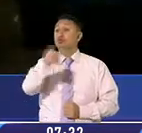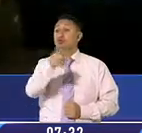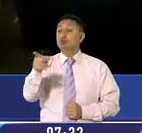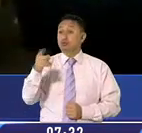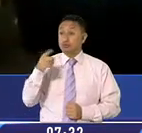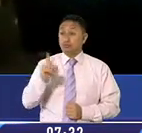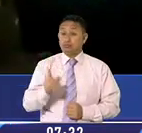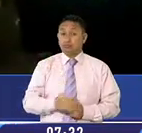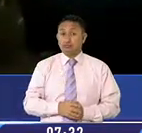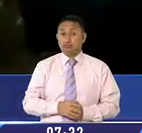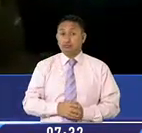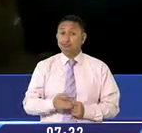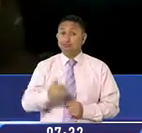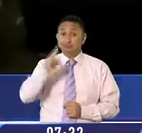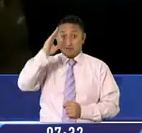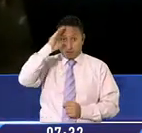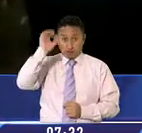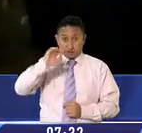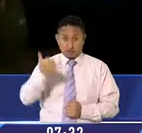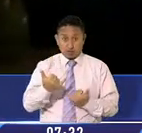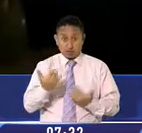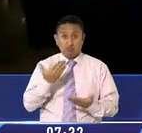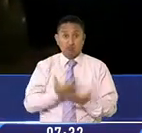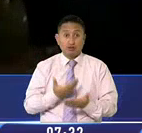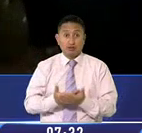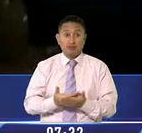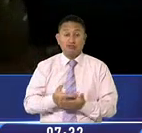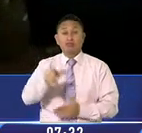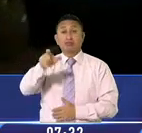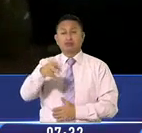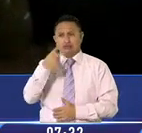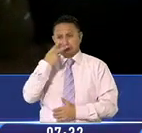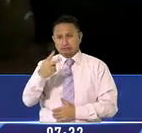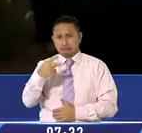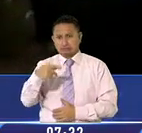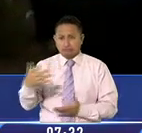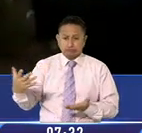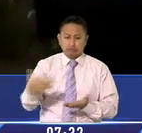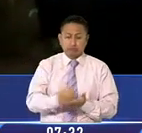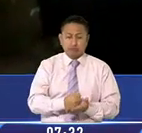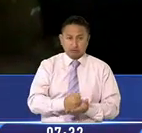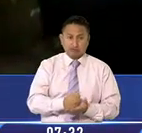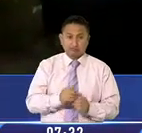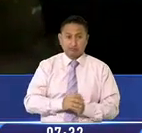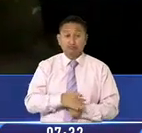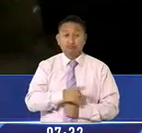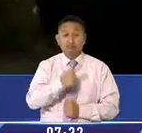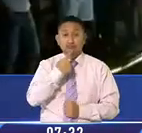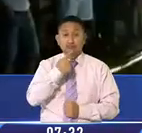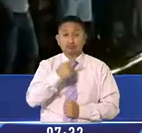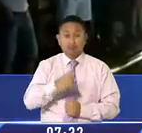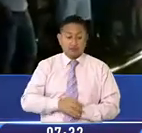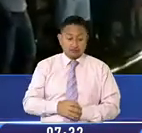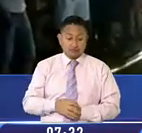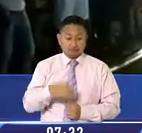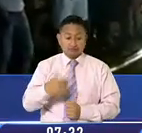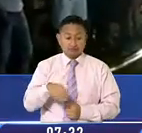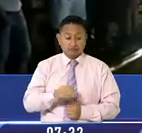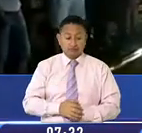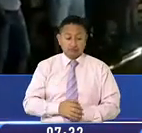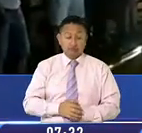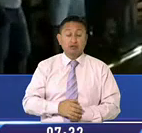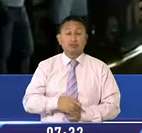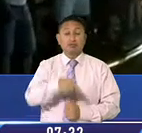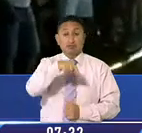nada. La policía recopiló indicios ante la mirada de los vecinos del sector, que contaban con esta la muerte violenta